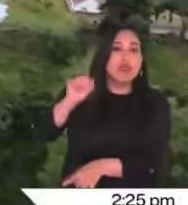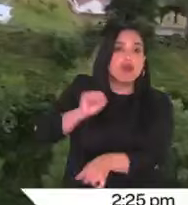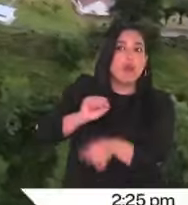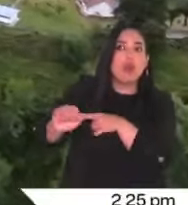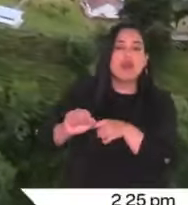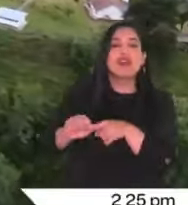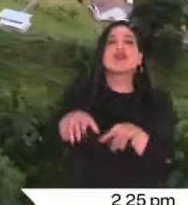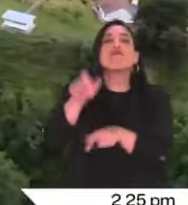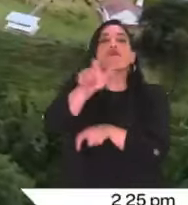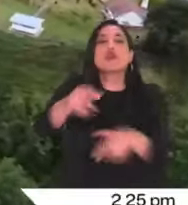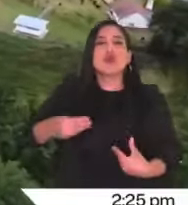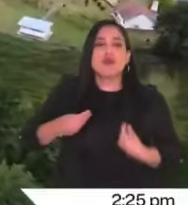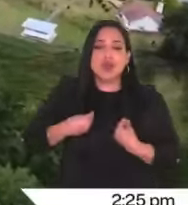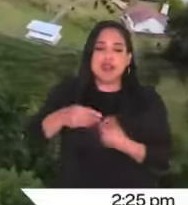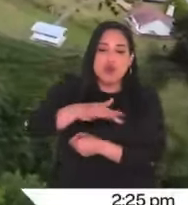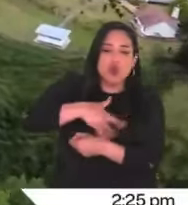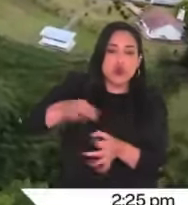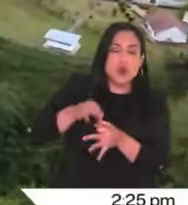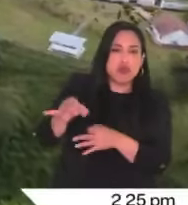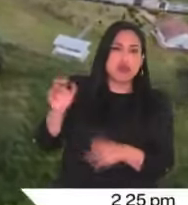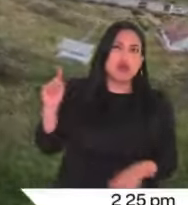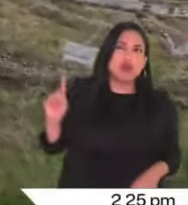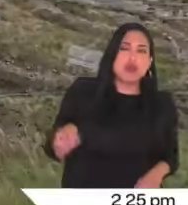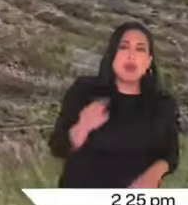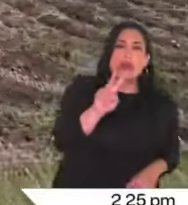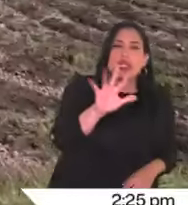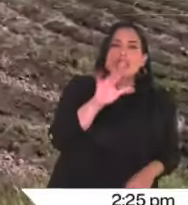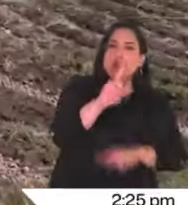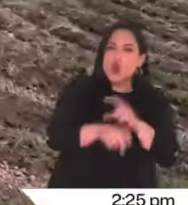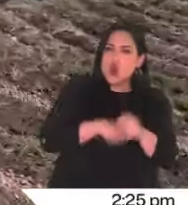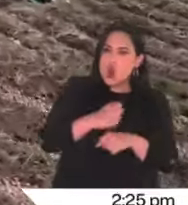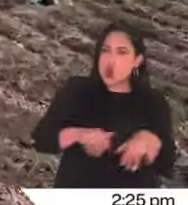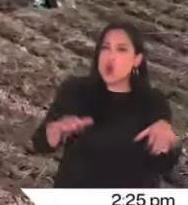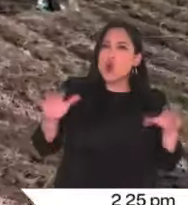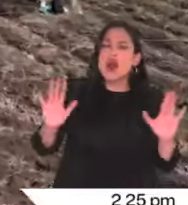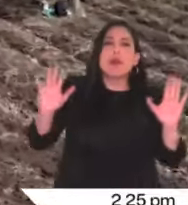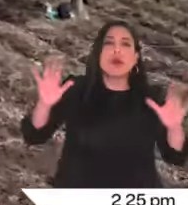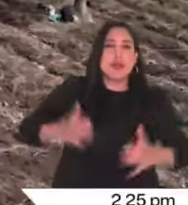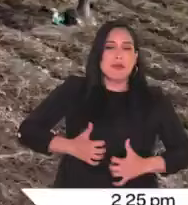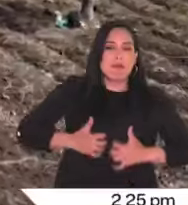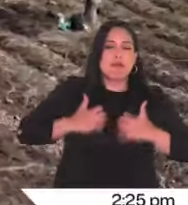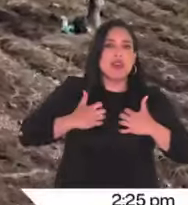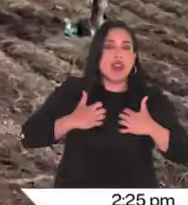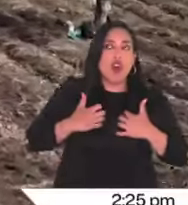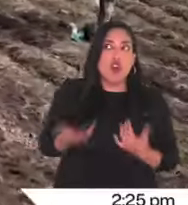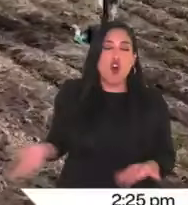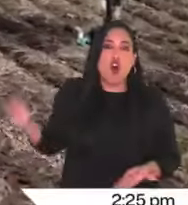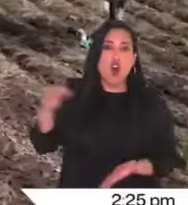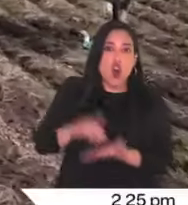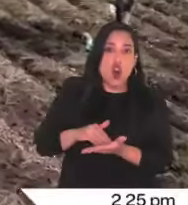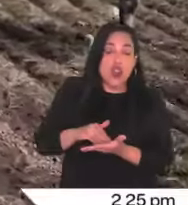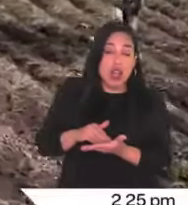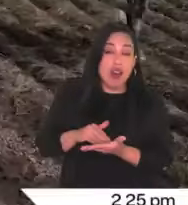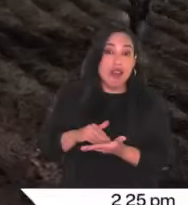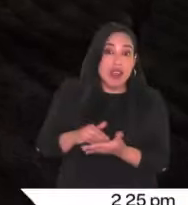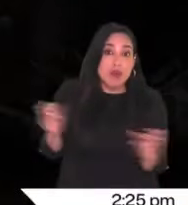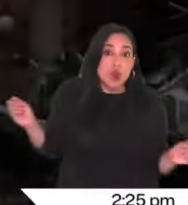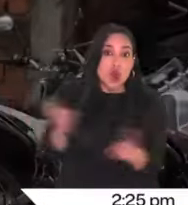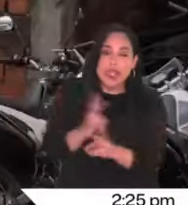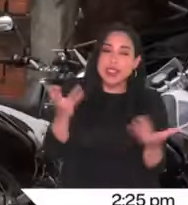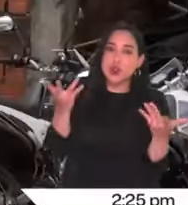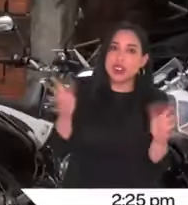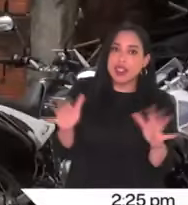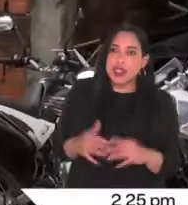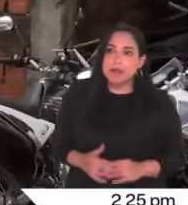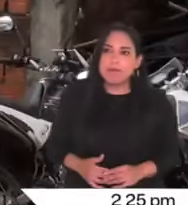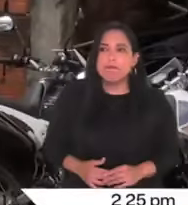gutierrenses aseguran que aunque ya pasaron 25 años, aún siguen con temor que la guerra les vuelva a tocar la puerta. Pero